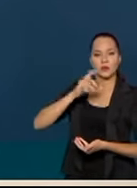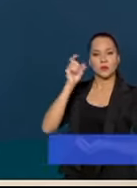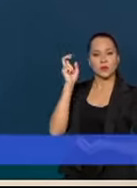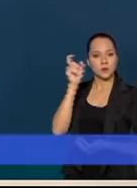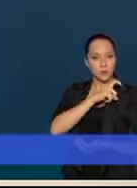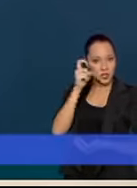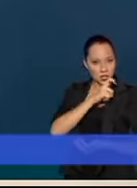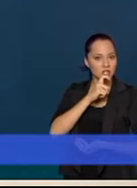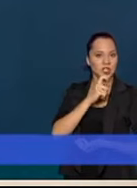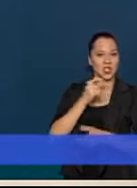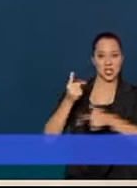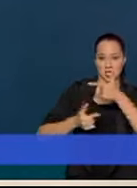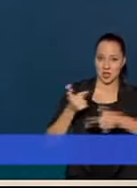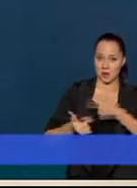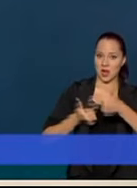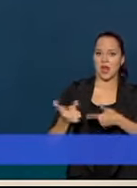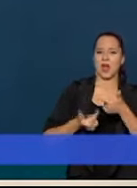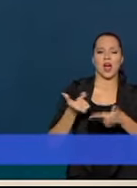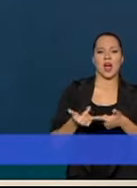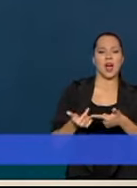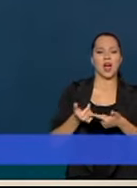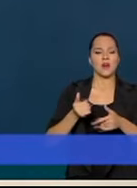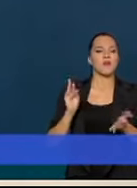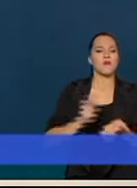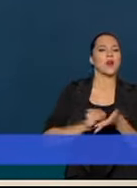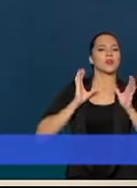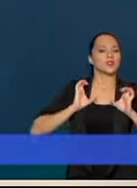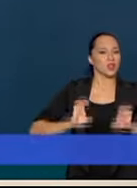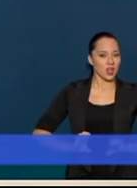Anvisa fue acusada de mentir, de actuar de manera antiética